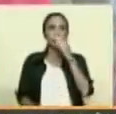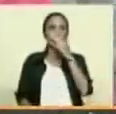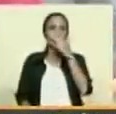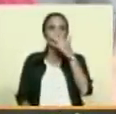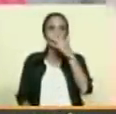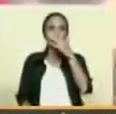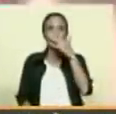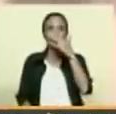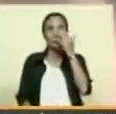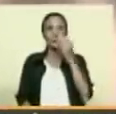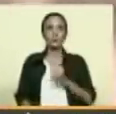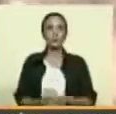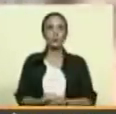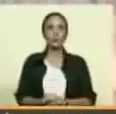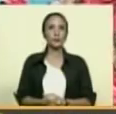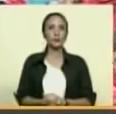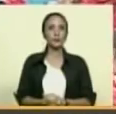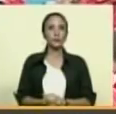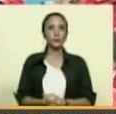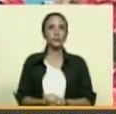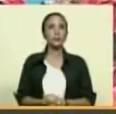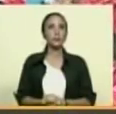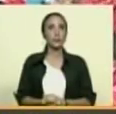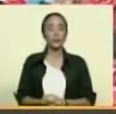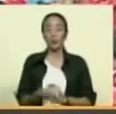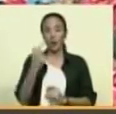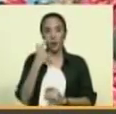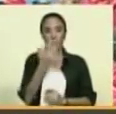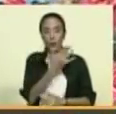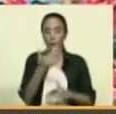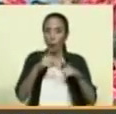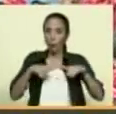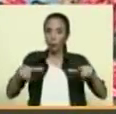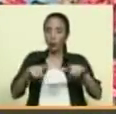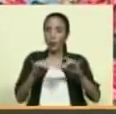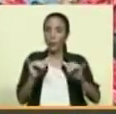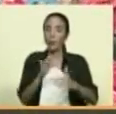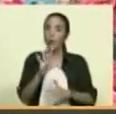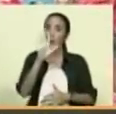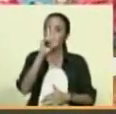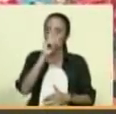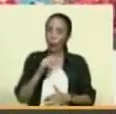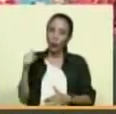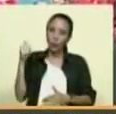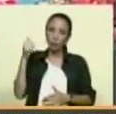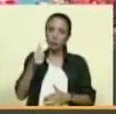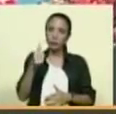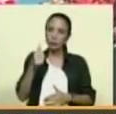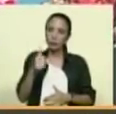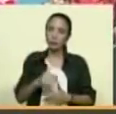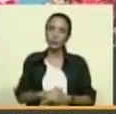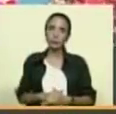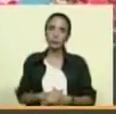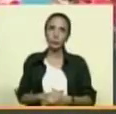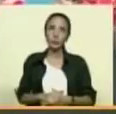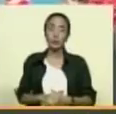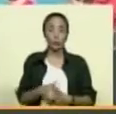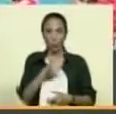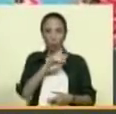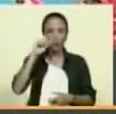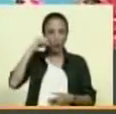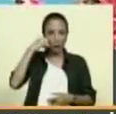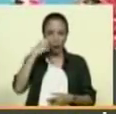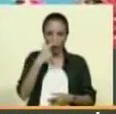compañeros, compañeras, Nancy, hace 5 años. Ustedes se